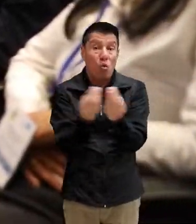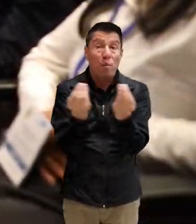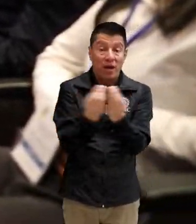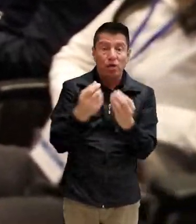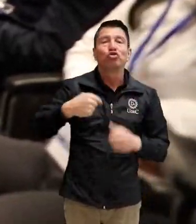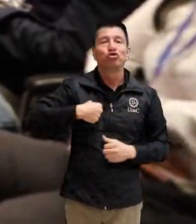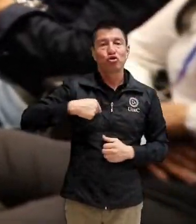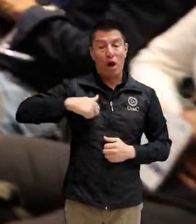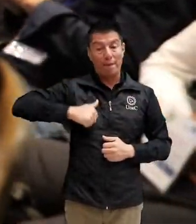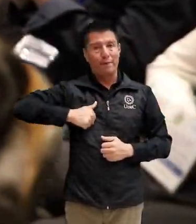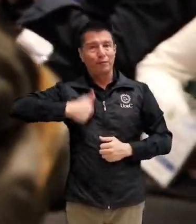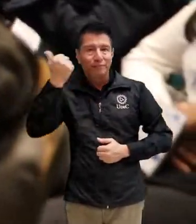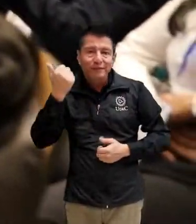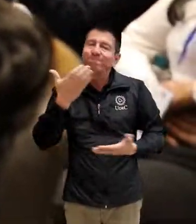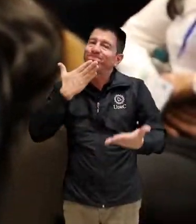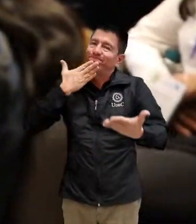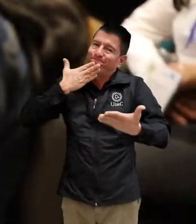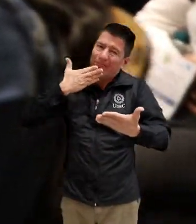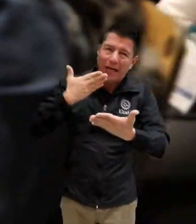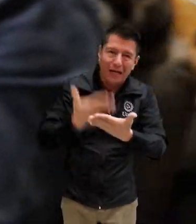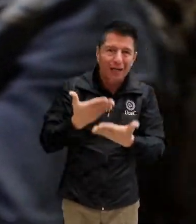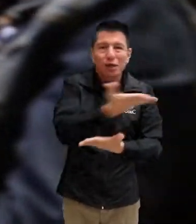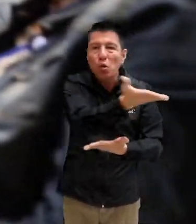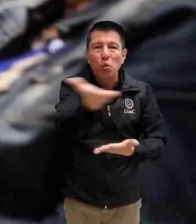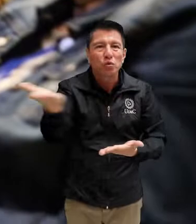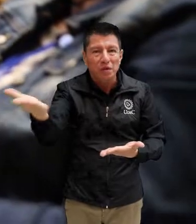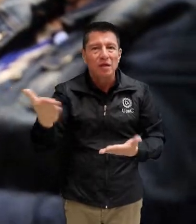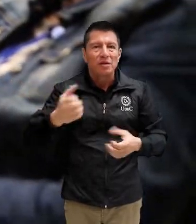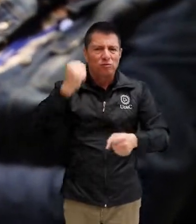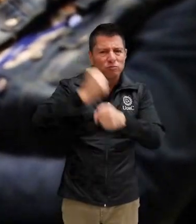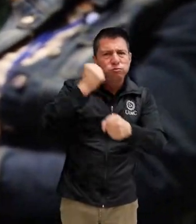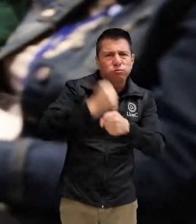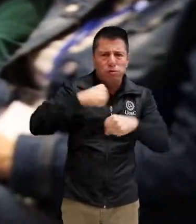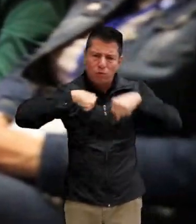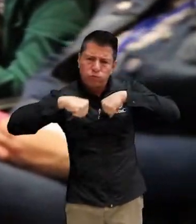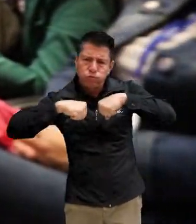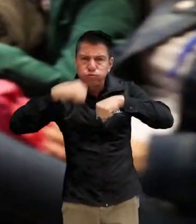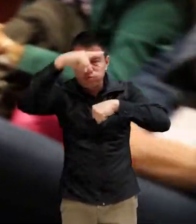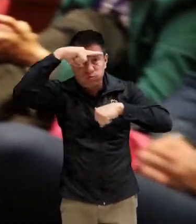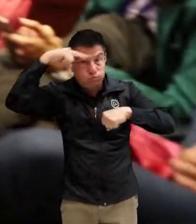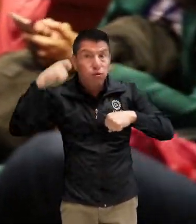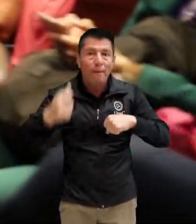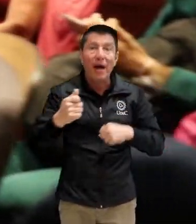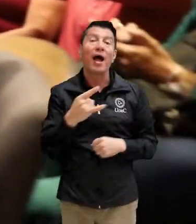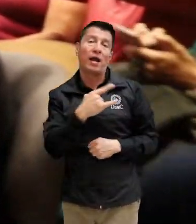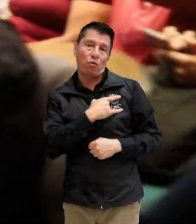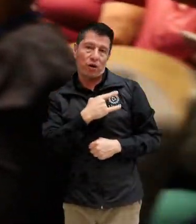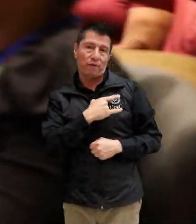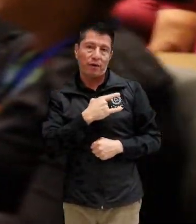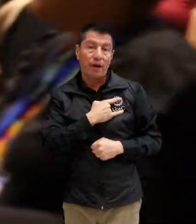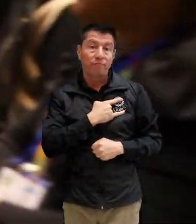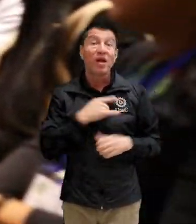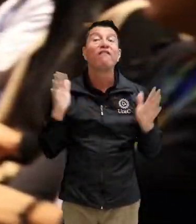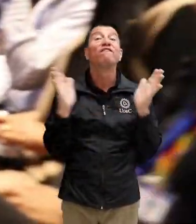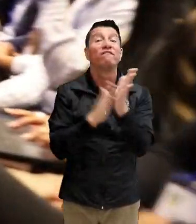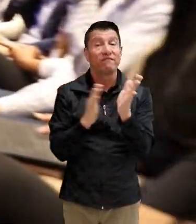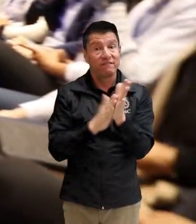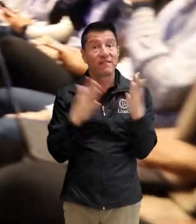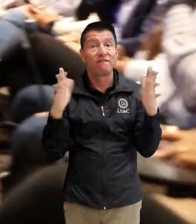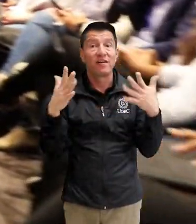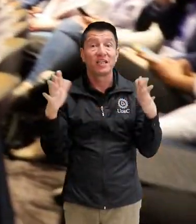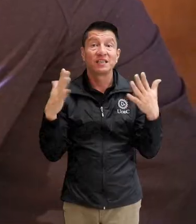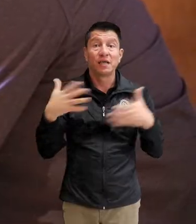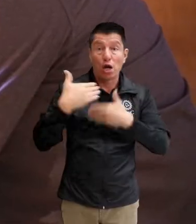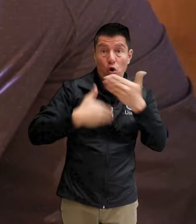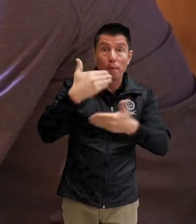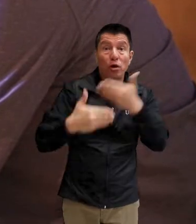para agradecerles, obviamente, todo lo que están haciendo con la universidad. Aprovecho para felicitar a todos los procesos